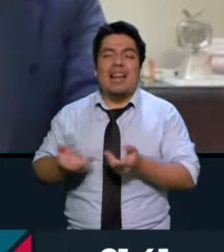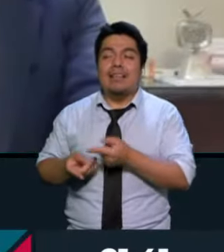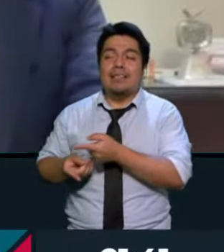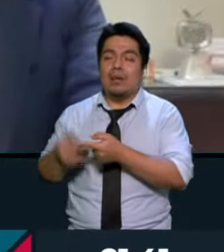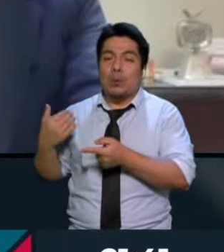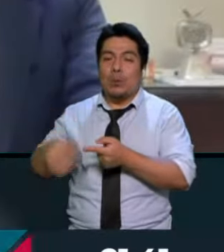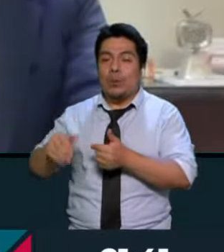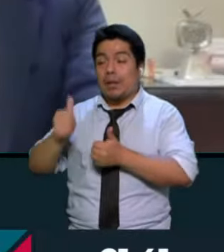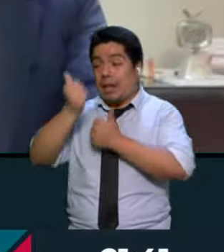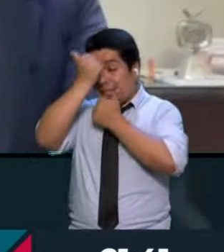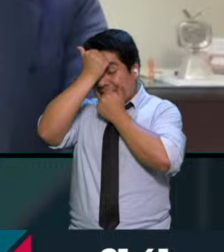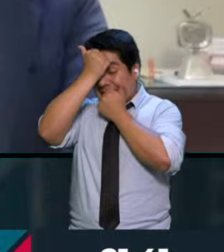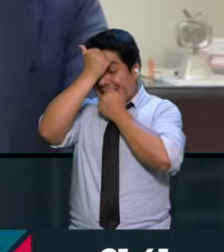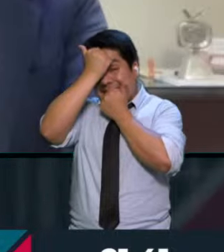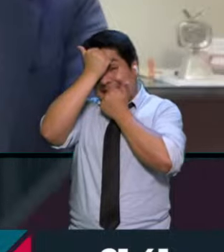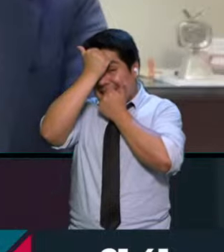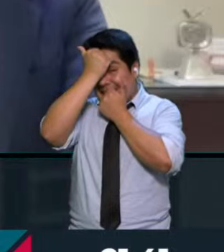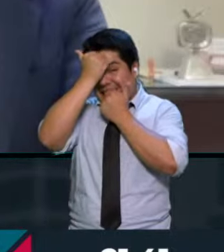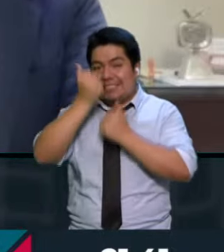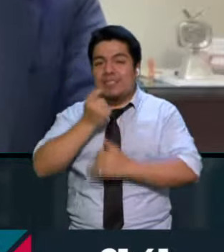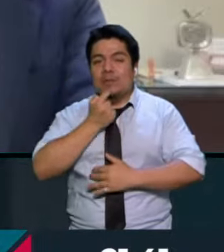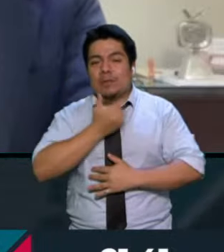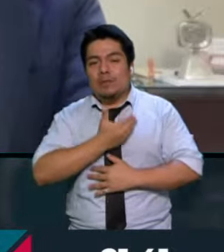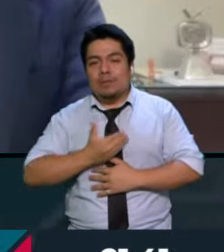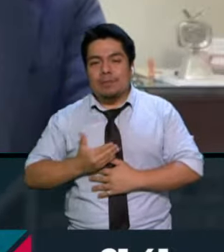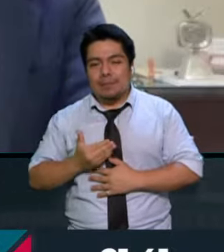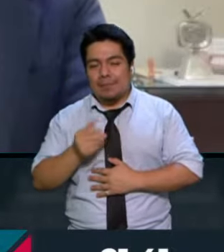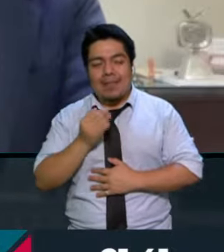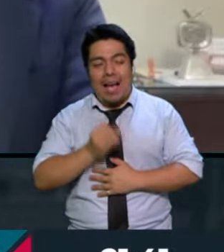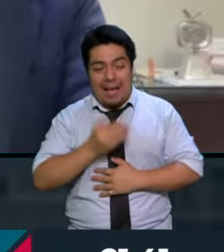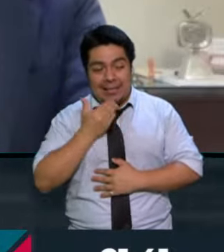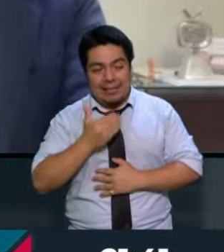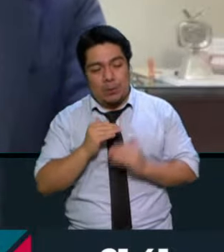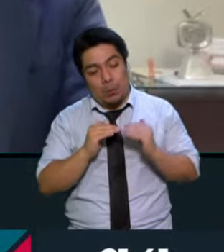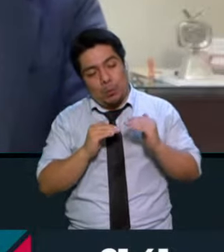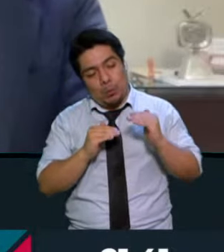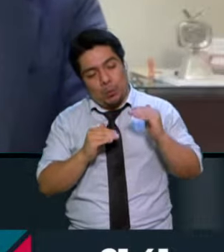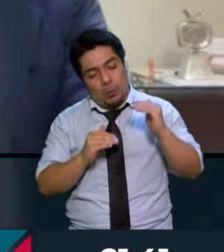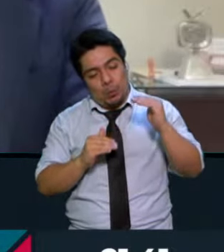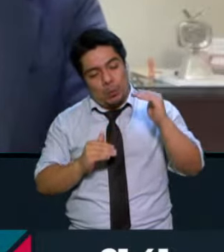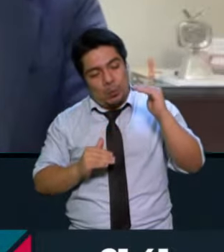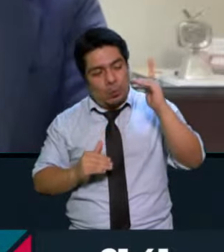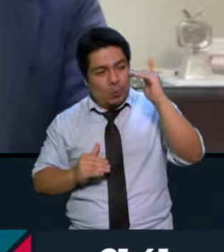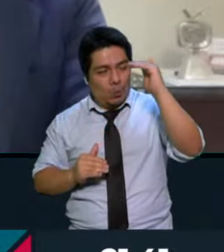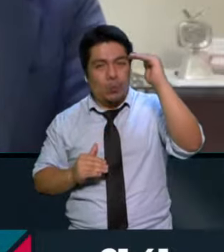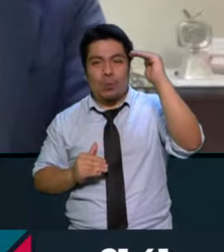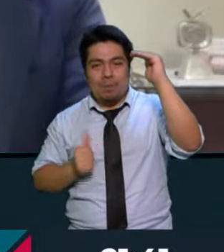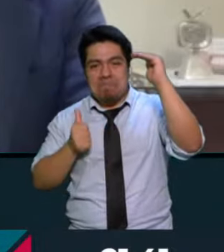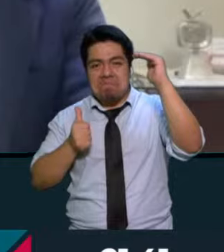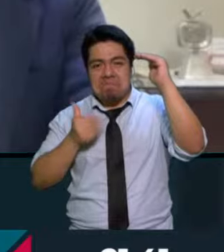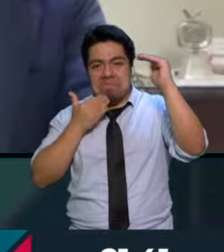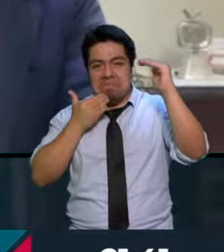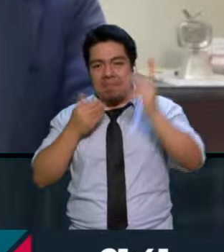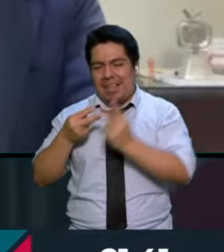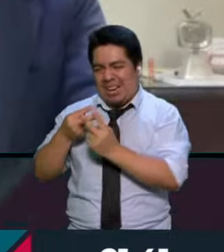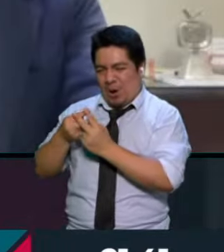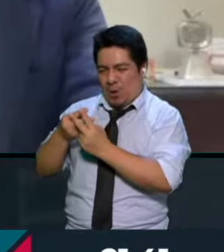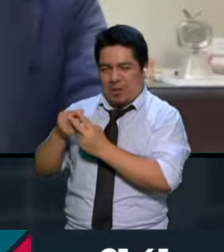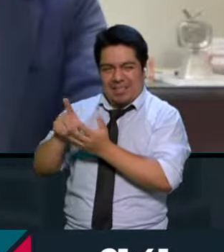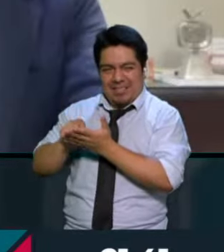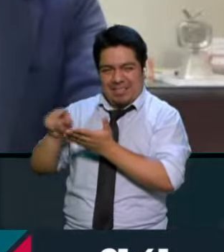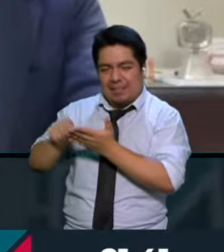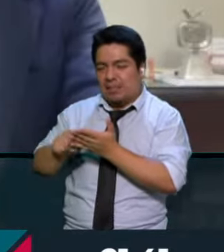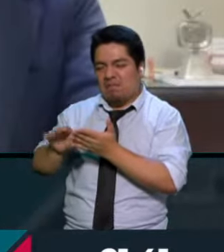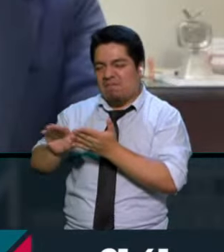idearon, ¿no? Porque la aprobación del presidente López Obrador incluso subió después de esta ola de hashtags en redes